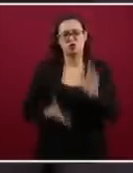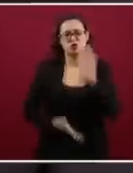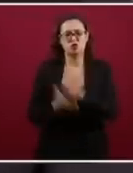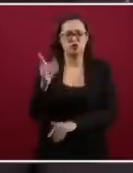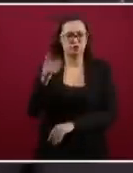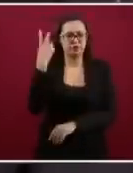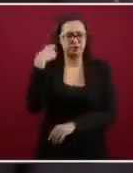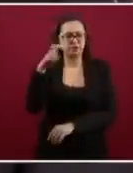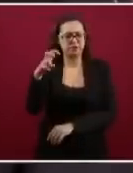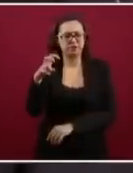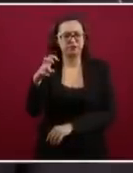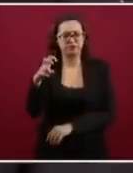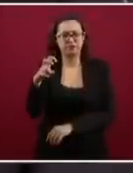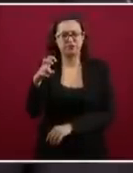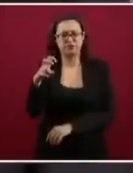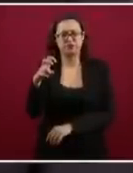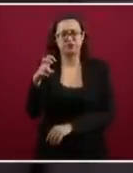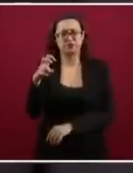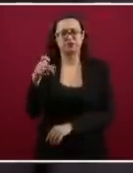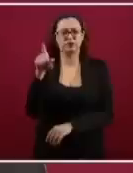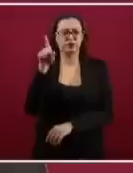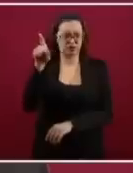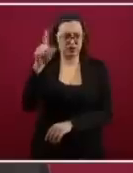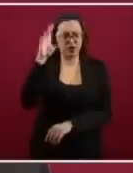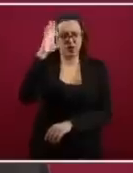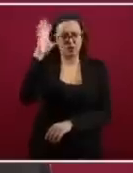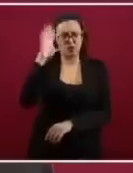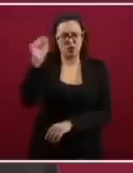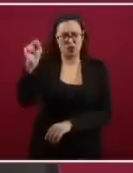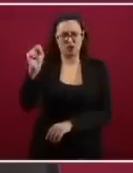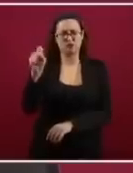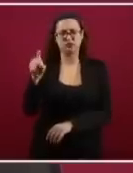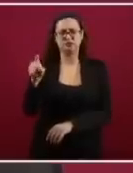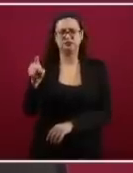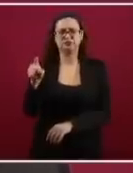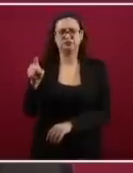gira a Morelos y esto